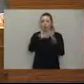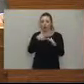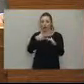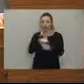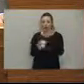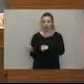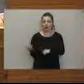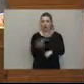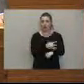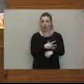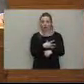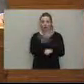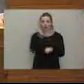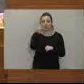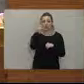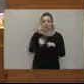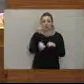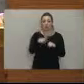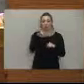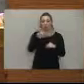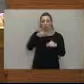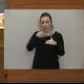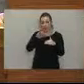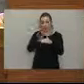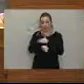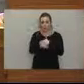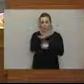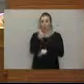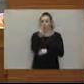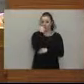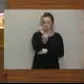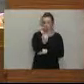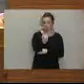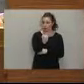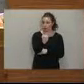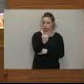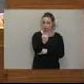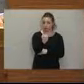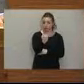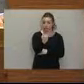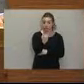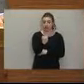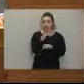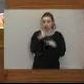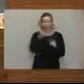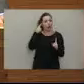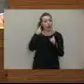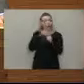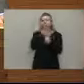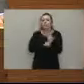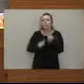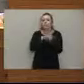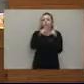las condiciones que se acuda a él, lo apoyamos, por supuesto. Aunque el objetivo prioritario de